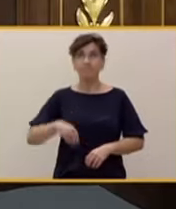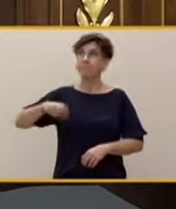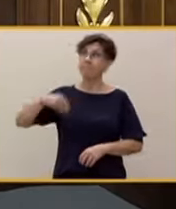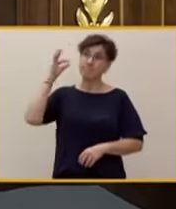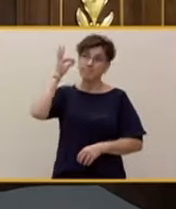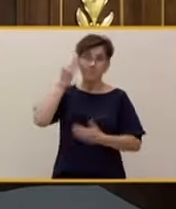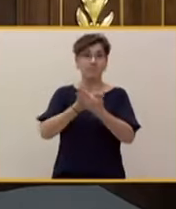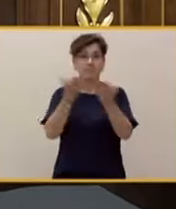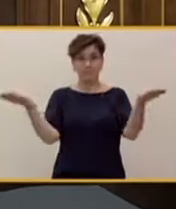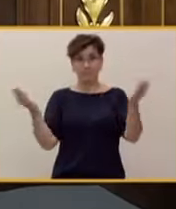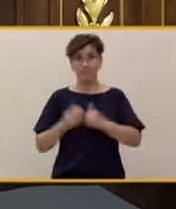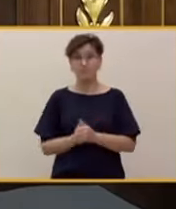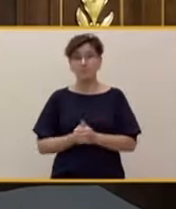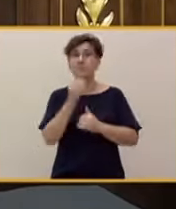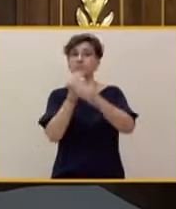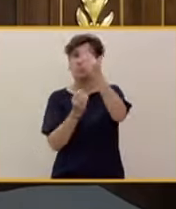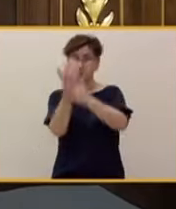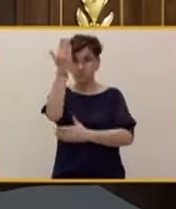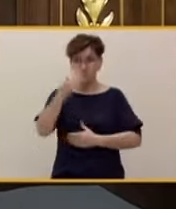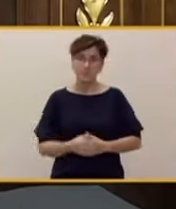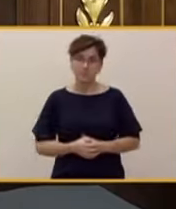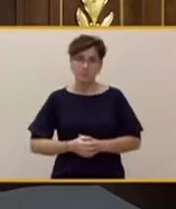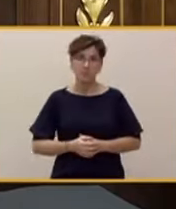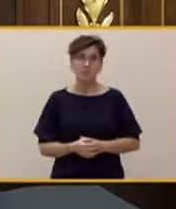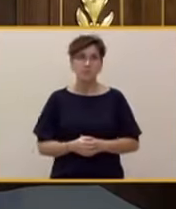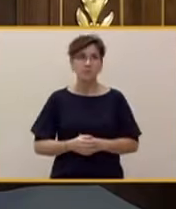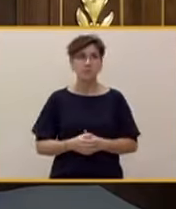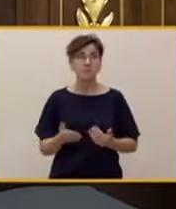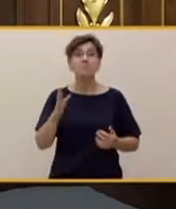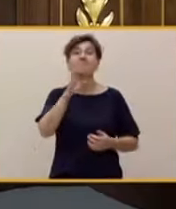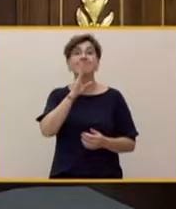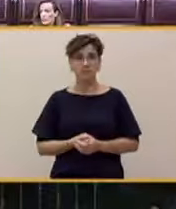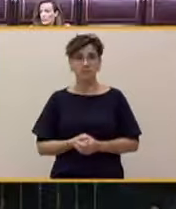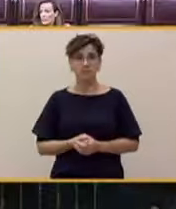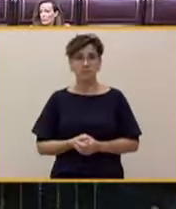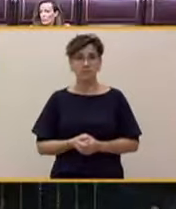genio de la personalidad, que es la señora Armengol,